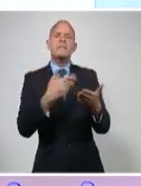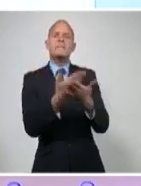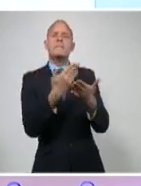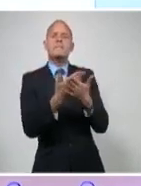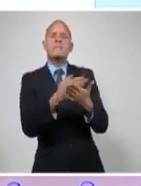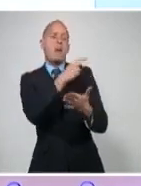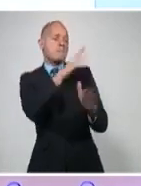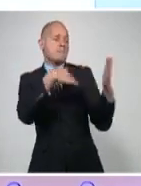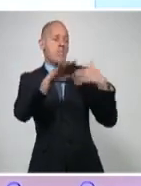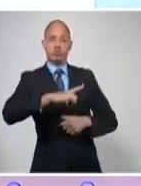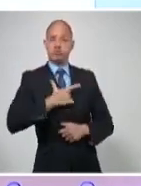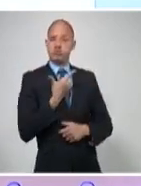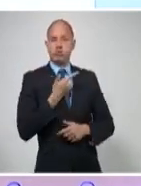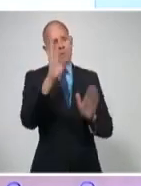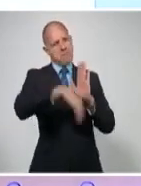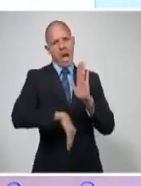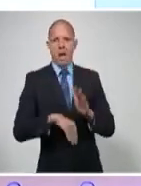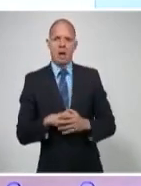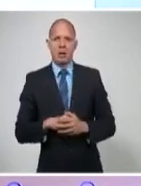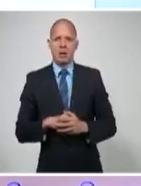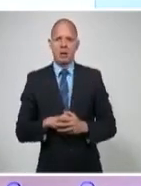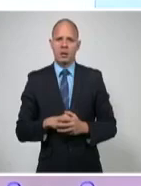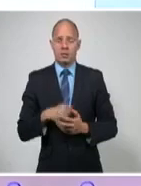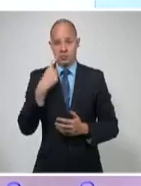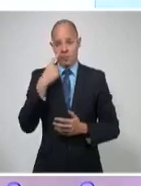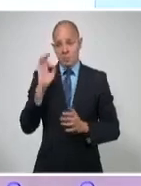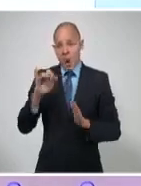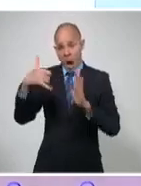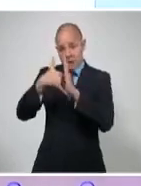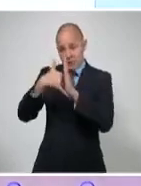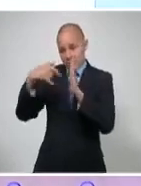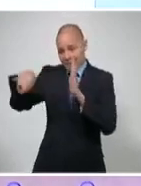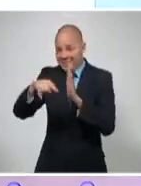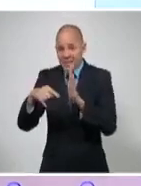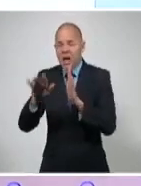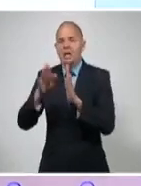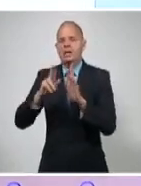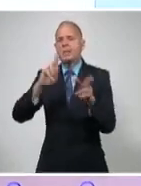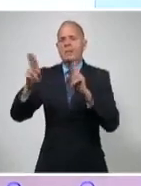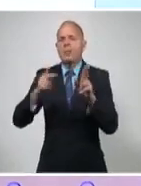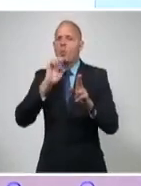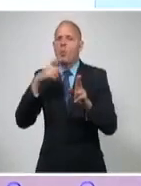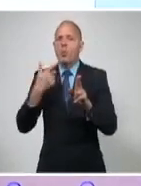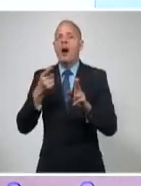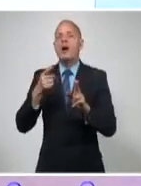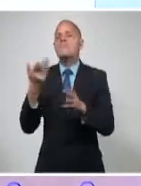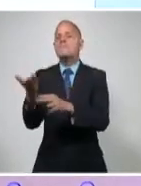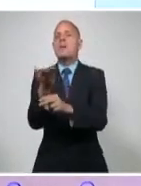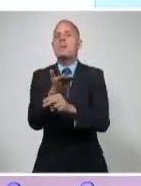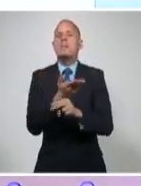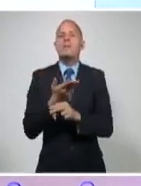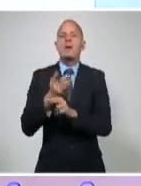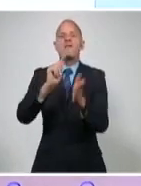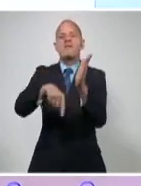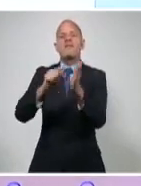detener en un detalle. Miren, organizaron desde esta estructura la recogida de firmas para el documento que se llevó a la Asamblea.